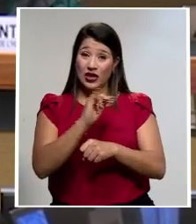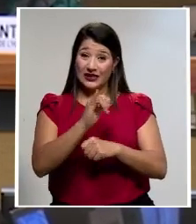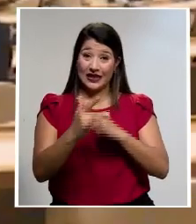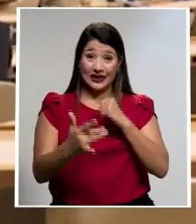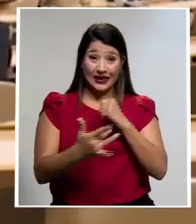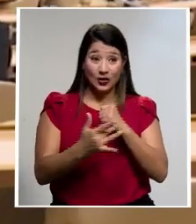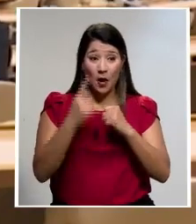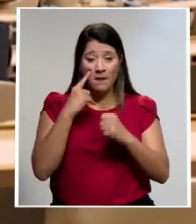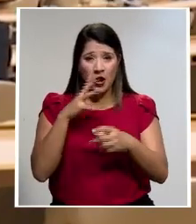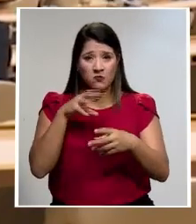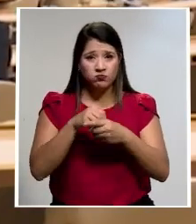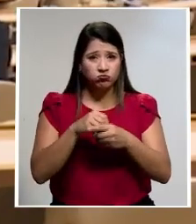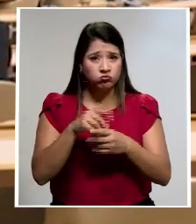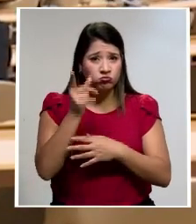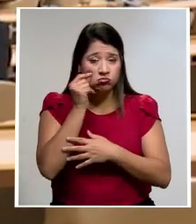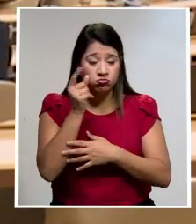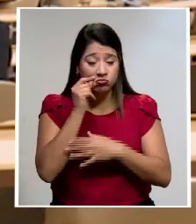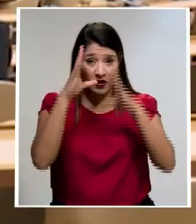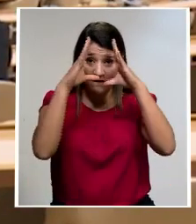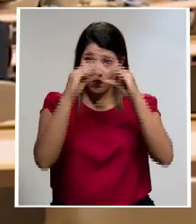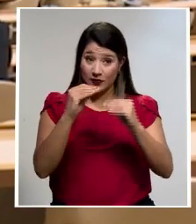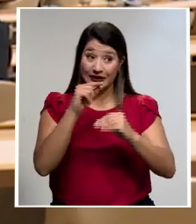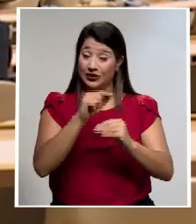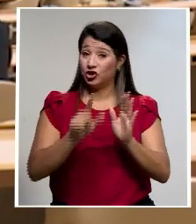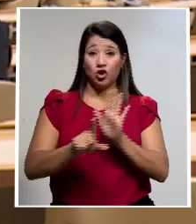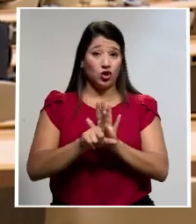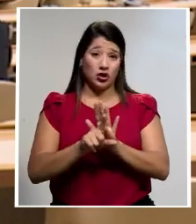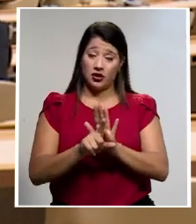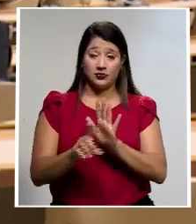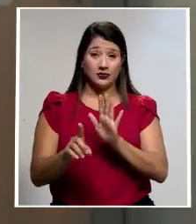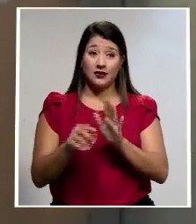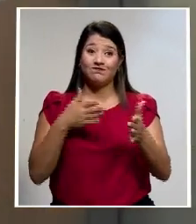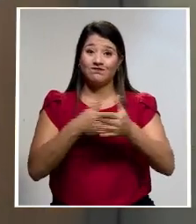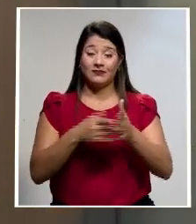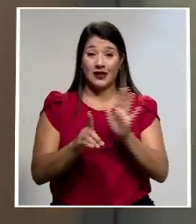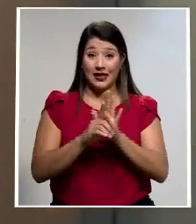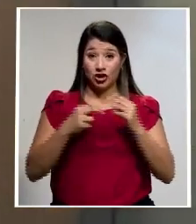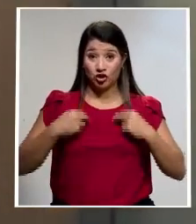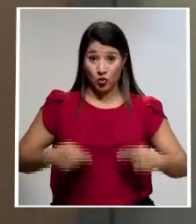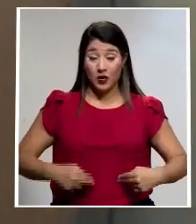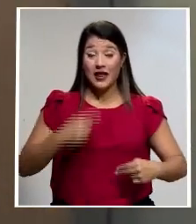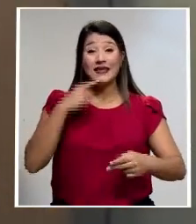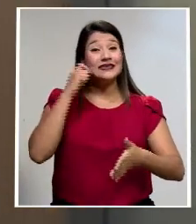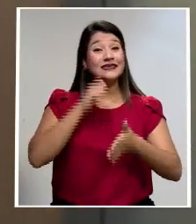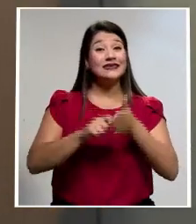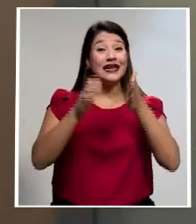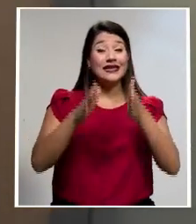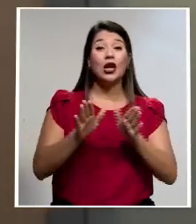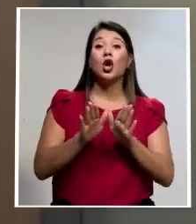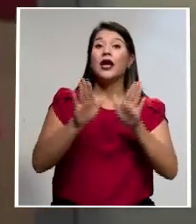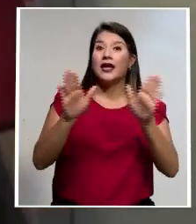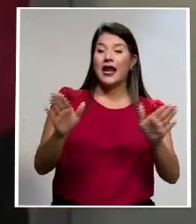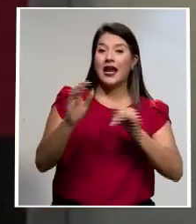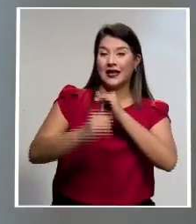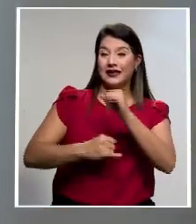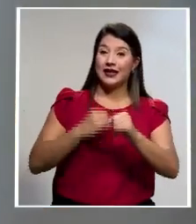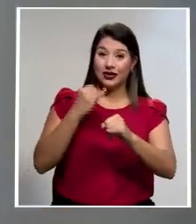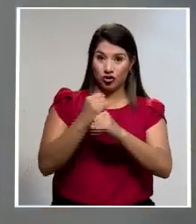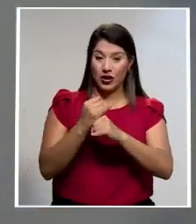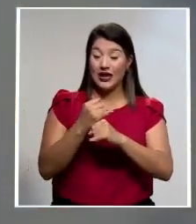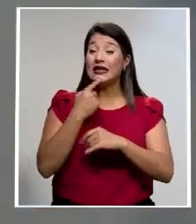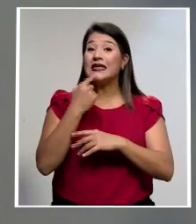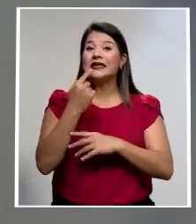de vigilancia para socavar ilegalmente los derechos humanos. Según la secretaria general de Amnistía Internacional, no